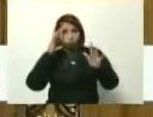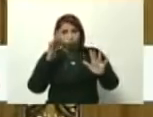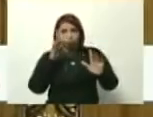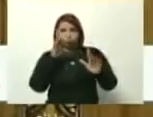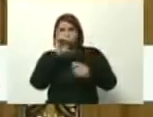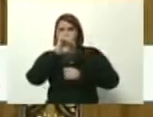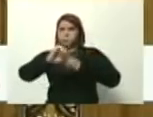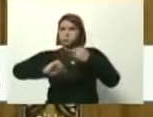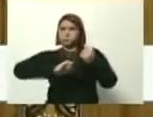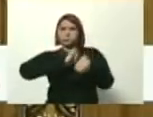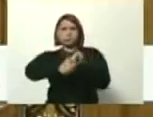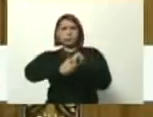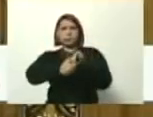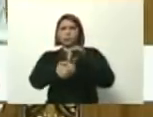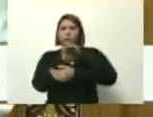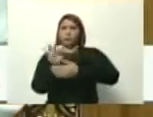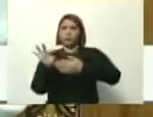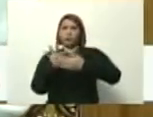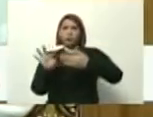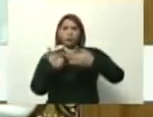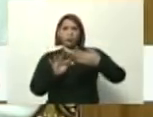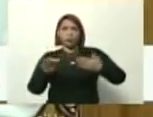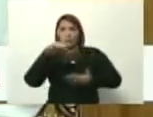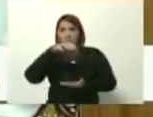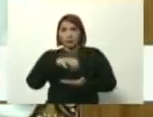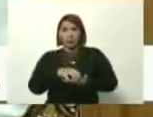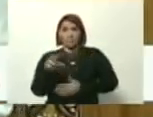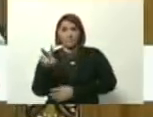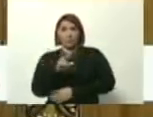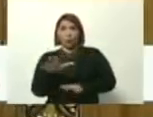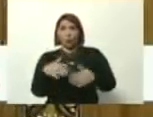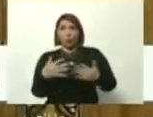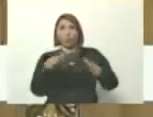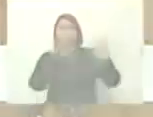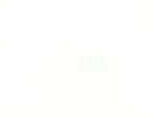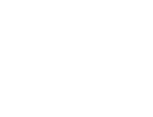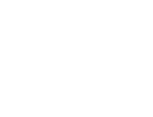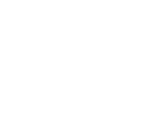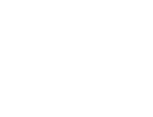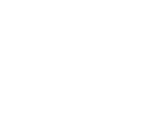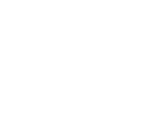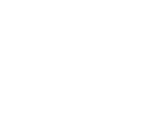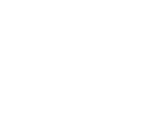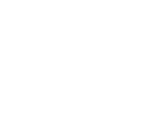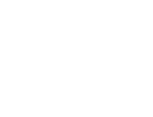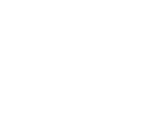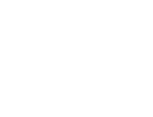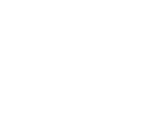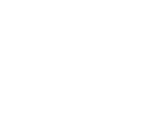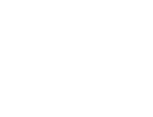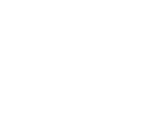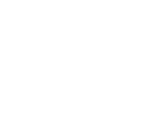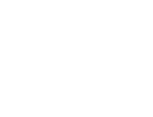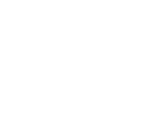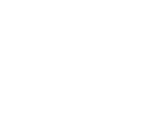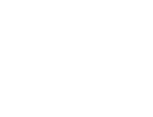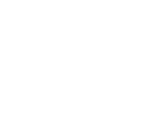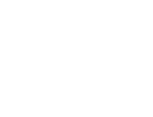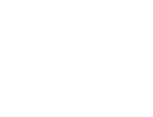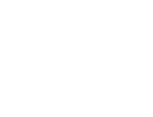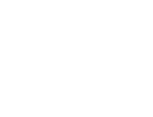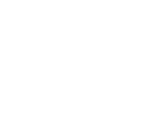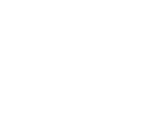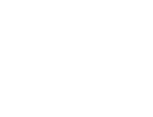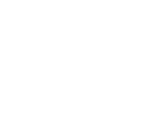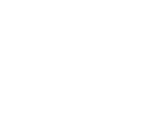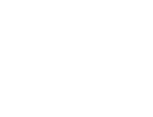maniatar el funcionamiento del Estado venezolano cuando el 17% de las 502 medidas coercitivas